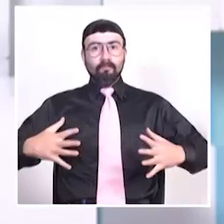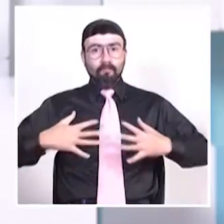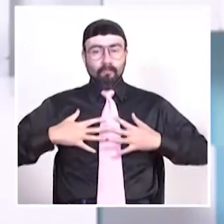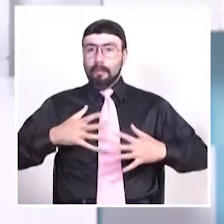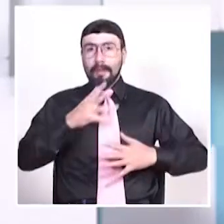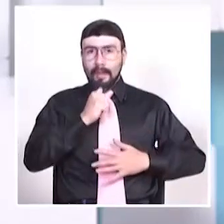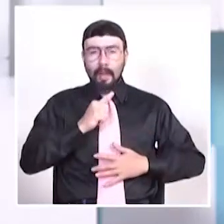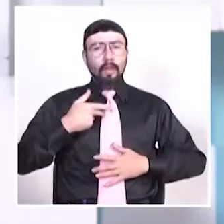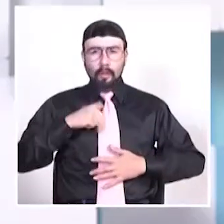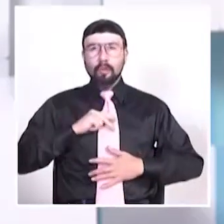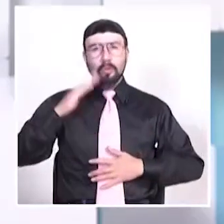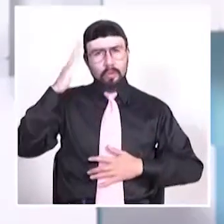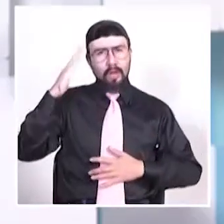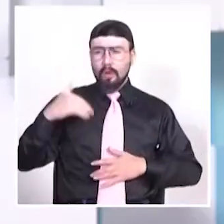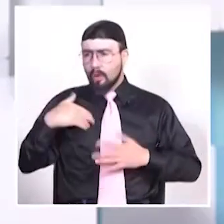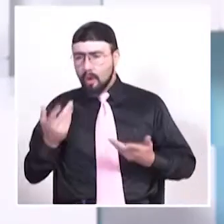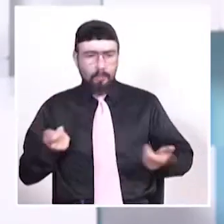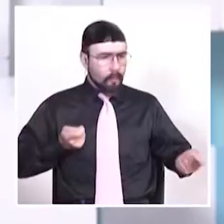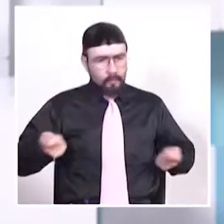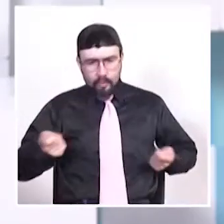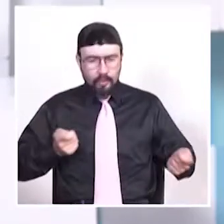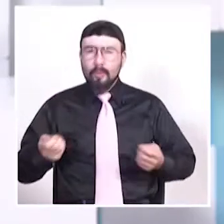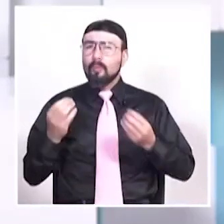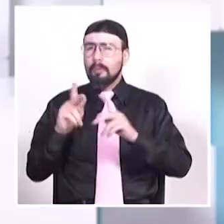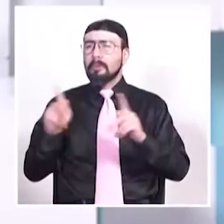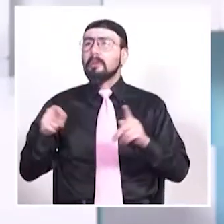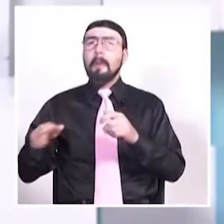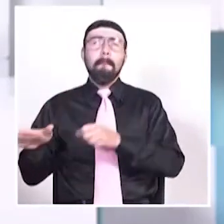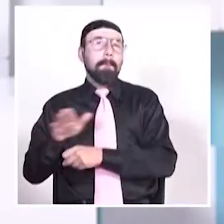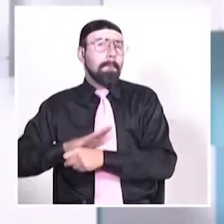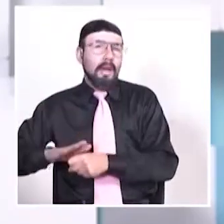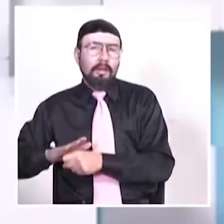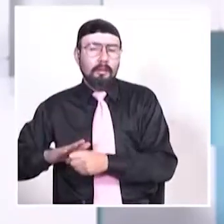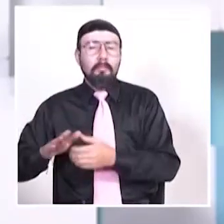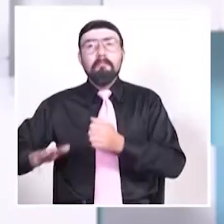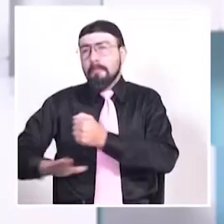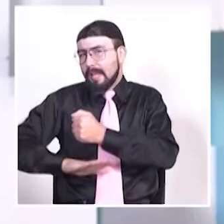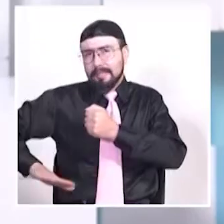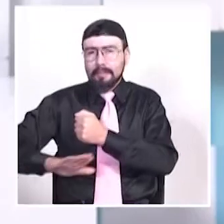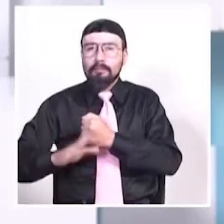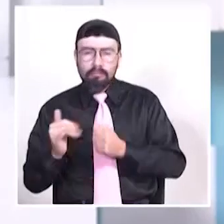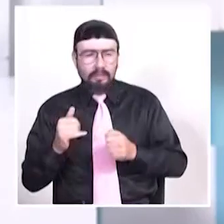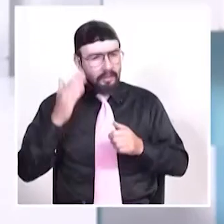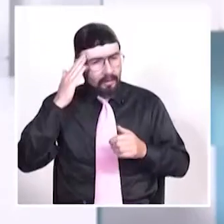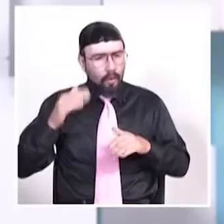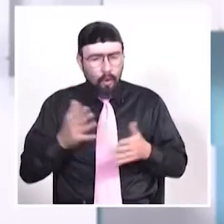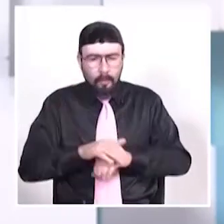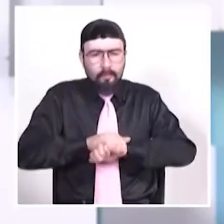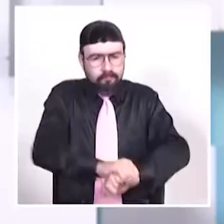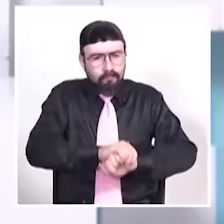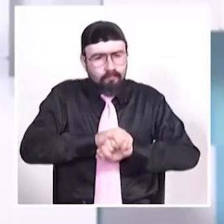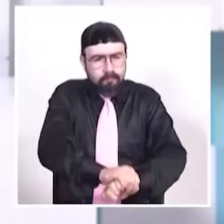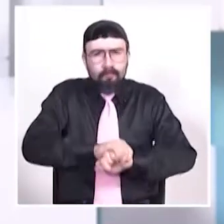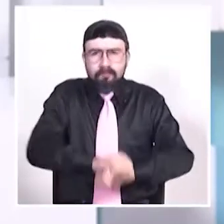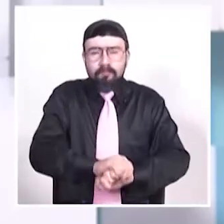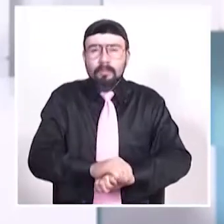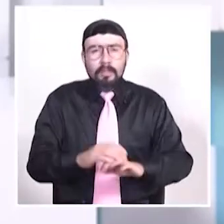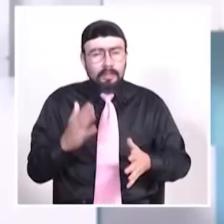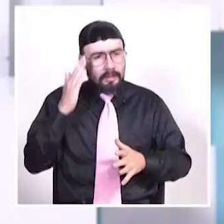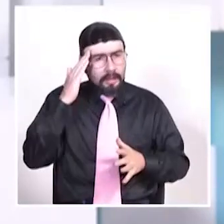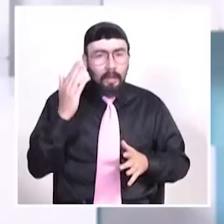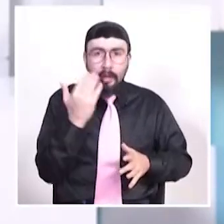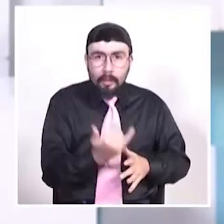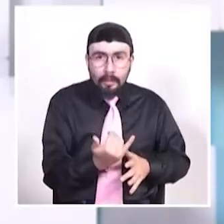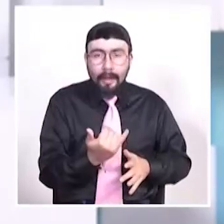tenemos el entrenamiento y hay muchas personas que tienen entrenamiento básico de reanimación, que lo fundamental es tratar de